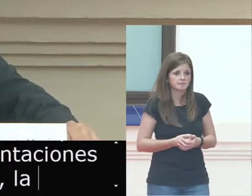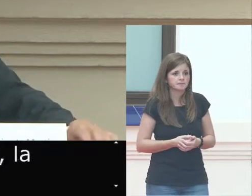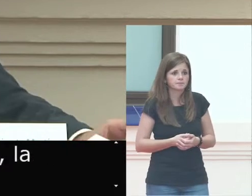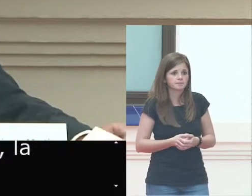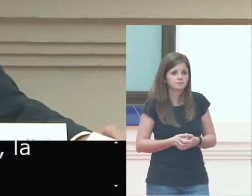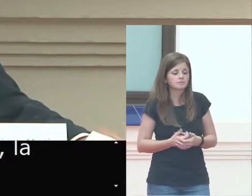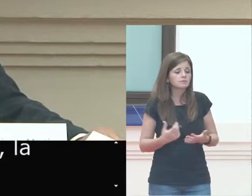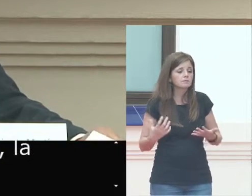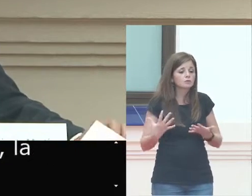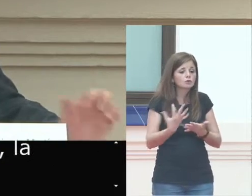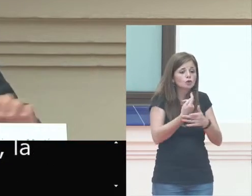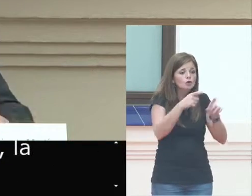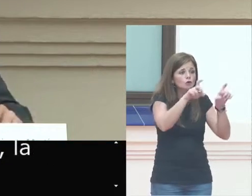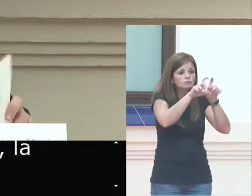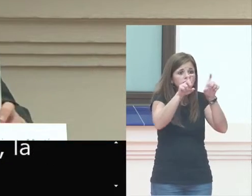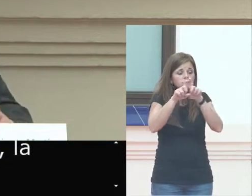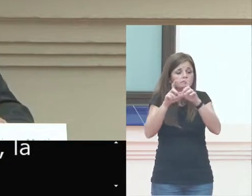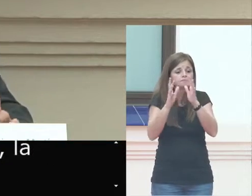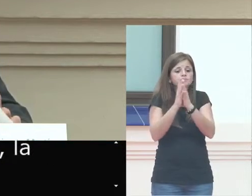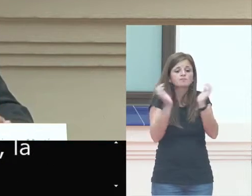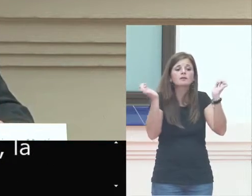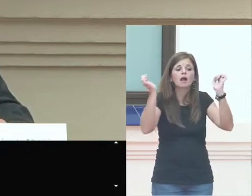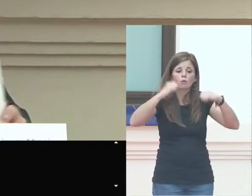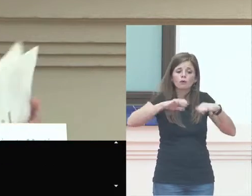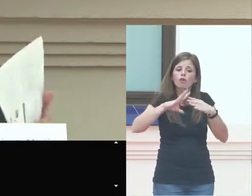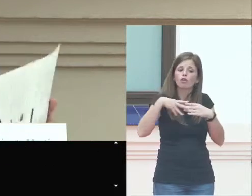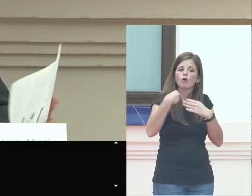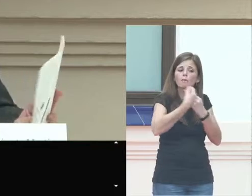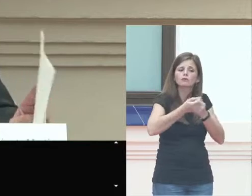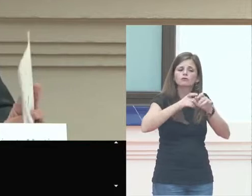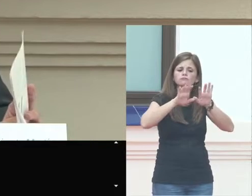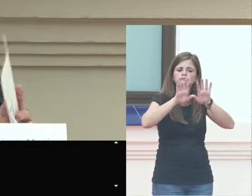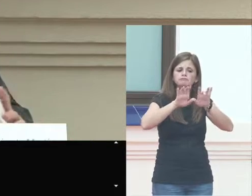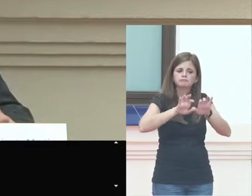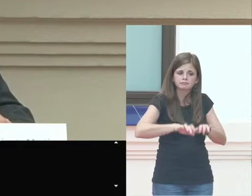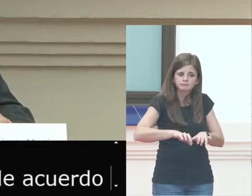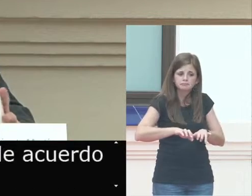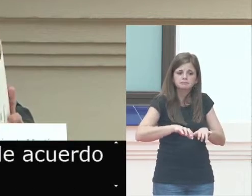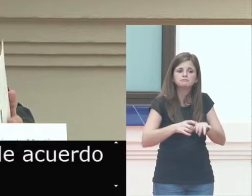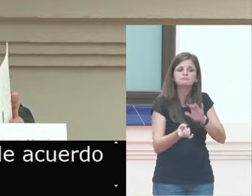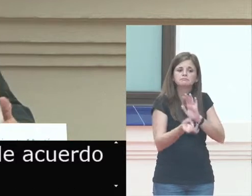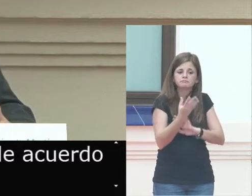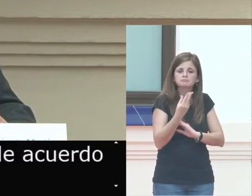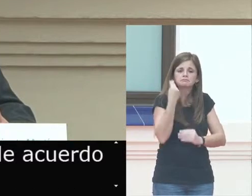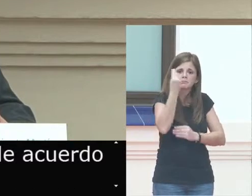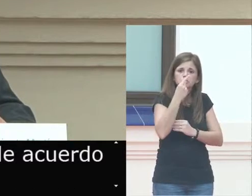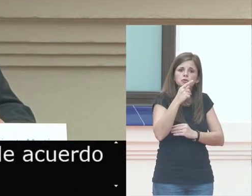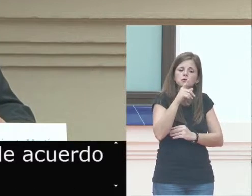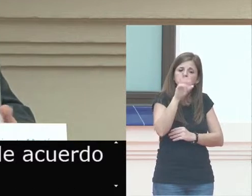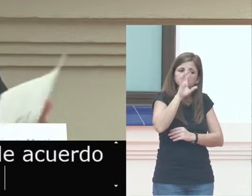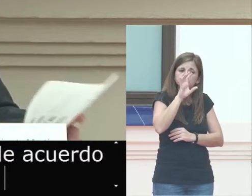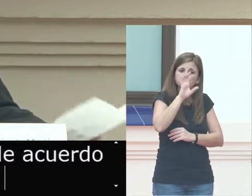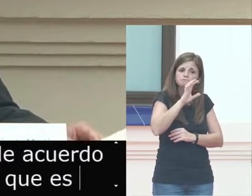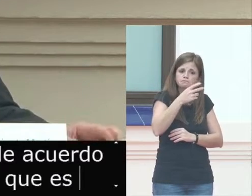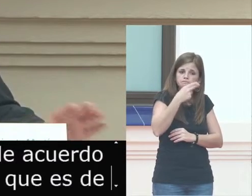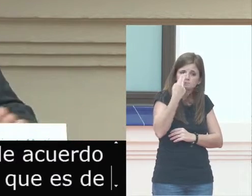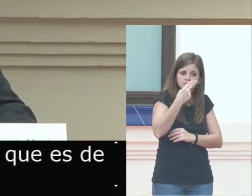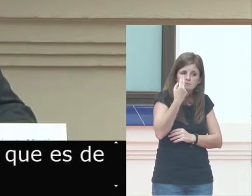Todos estos organismos se pusieron de acuerdo en hacer este documento, que yo creo que es de mucho interés.